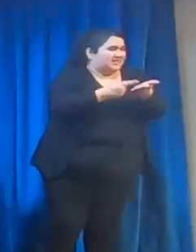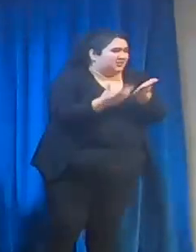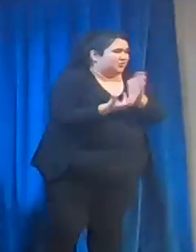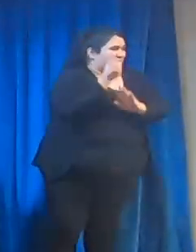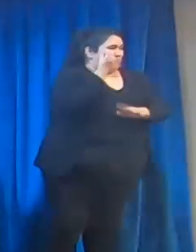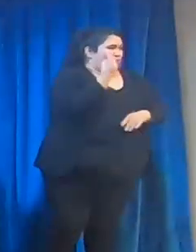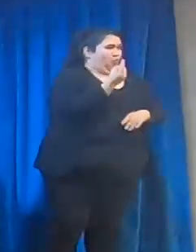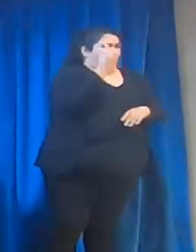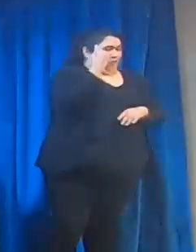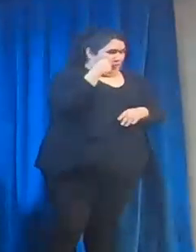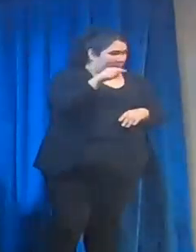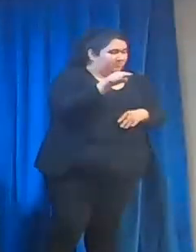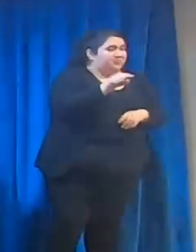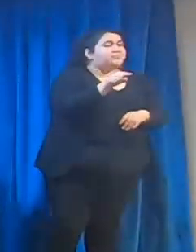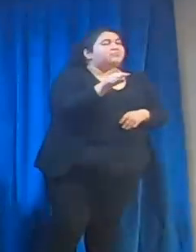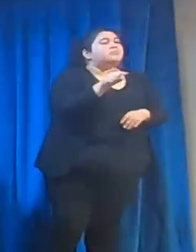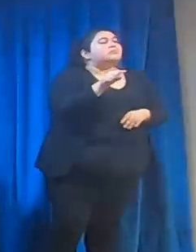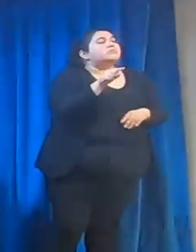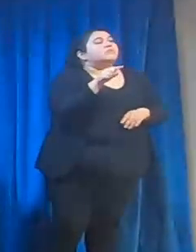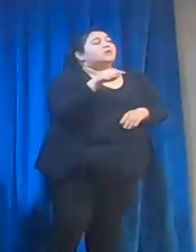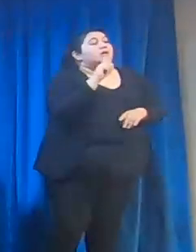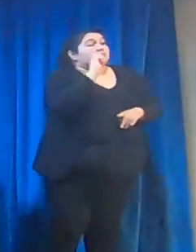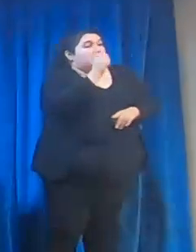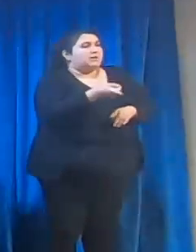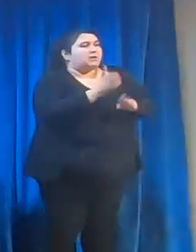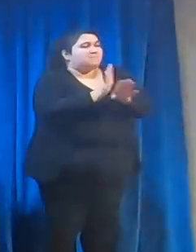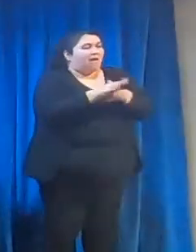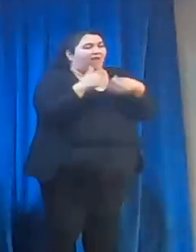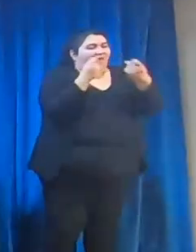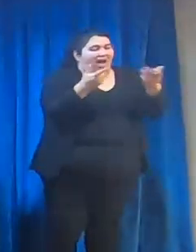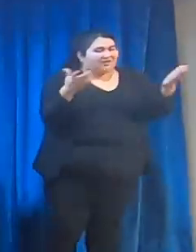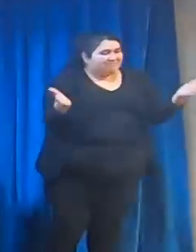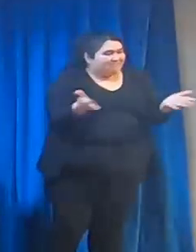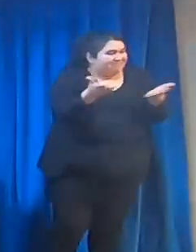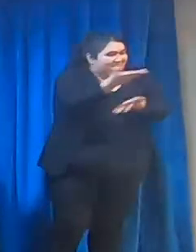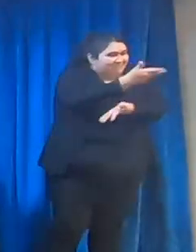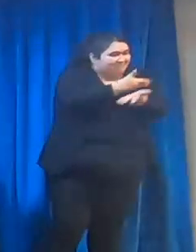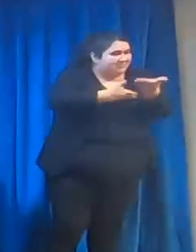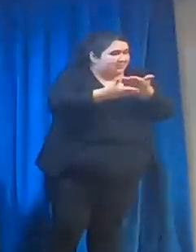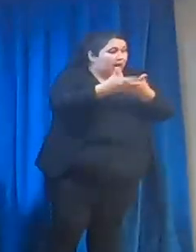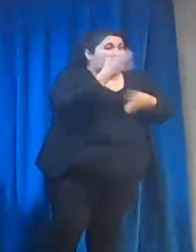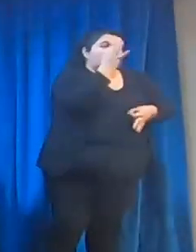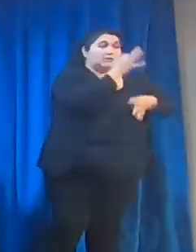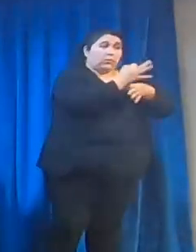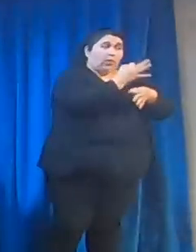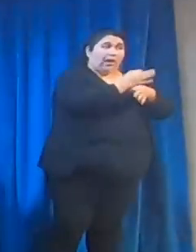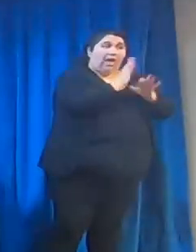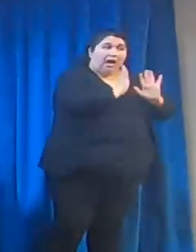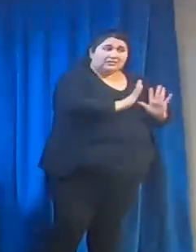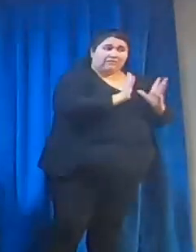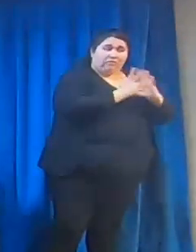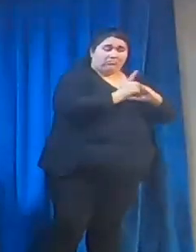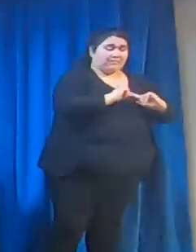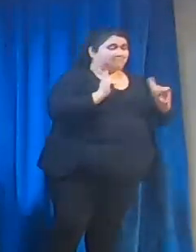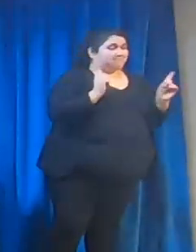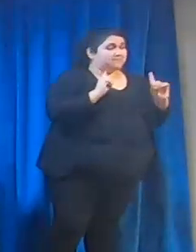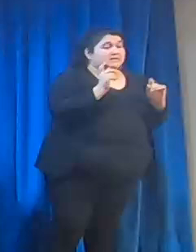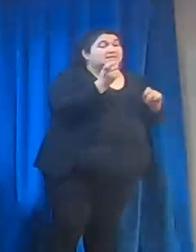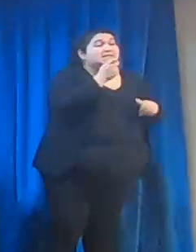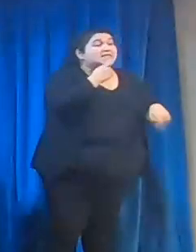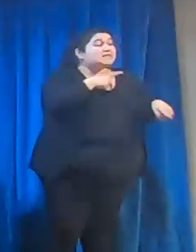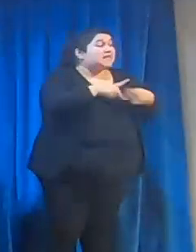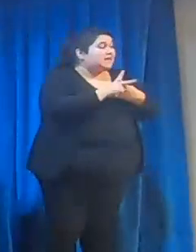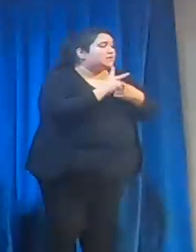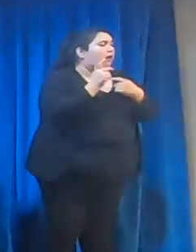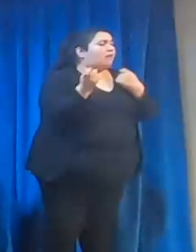por momentos, los lugares de quien enseña y quien aprende, cosa que en la escuela es bastante menos habitual. Por ejemplo, en un taller de